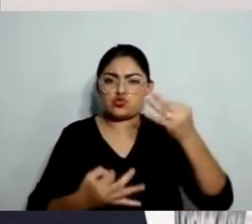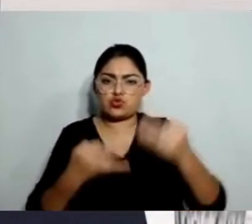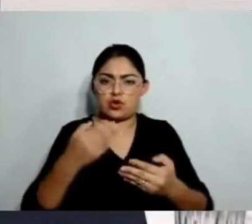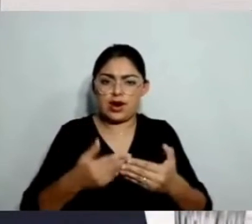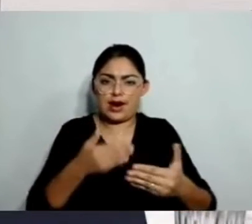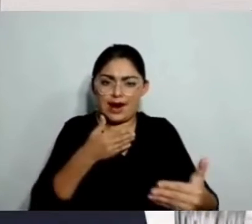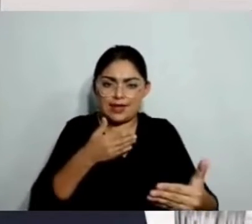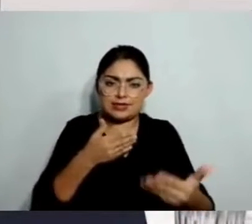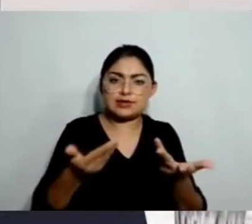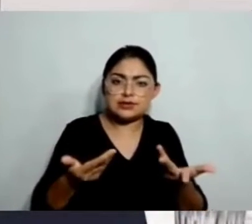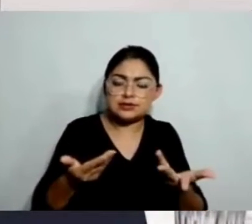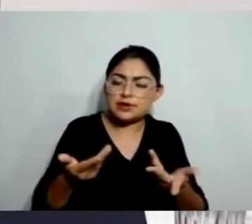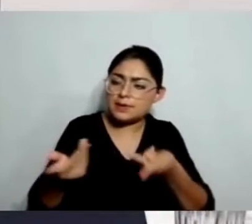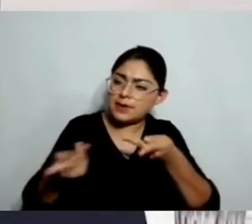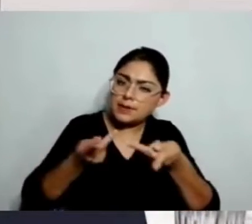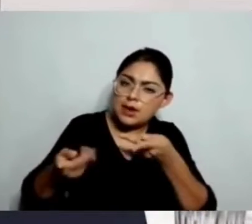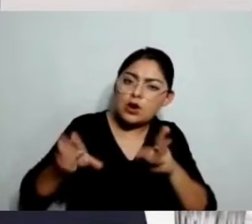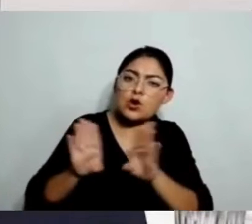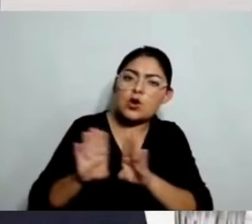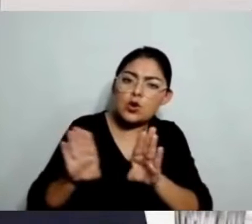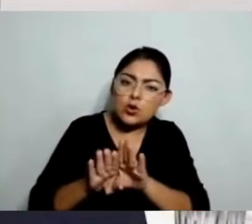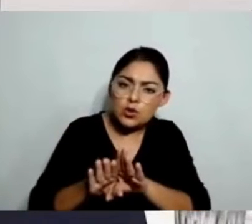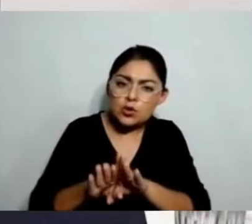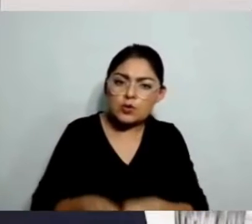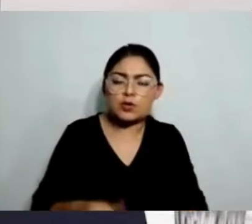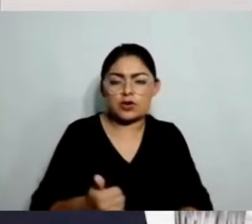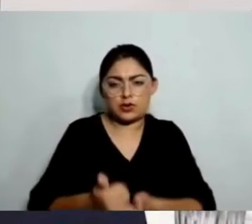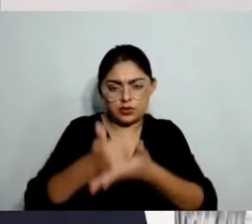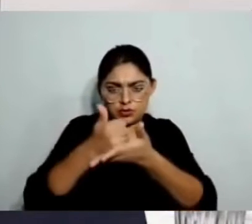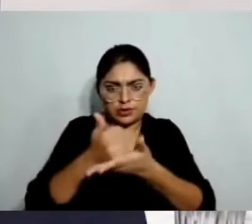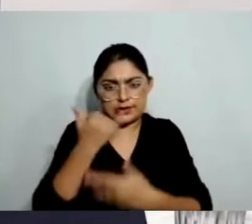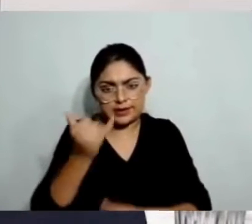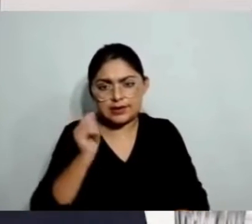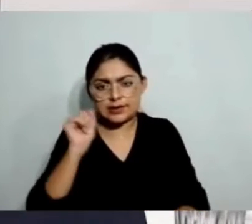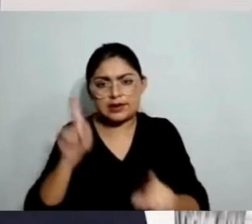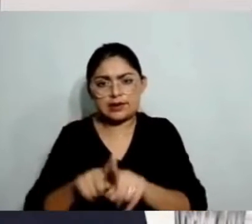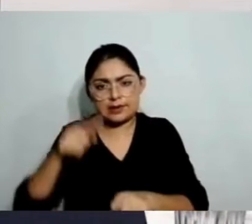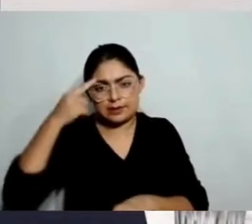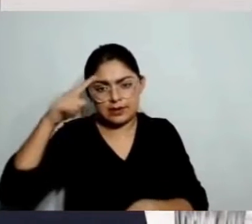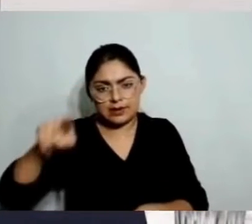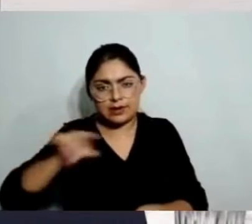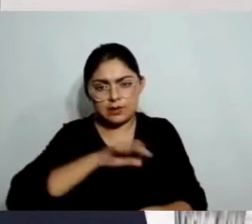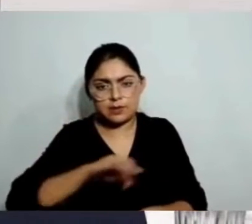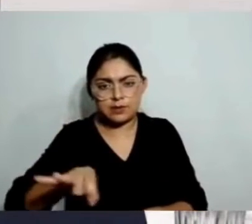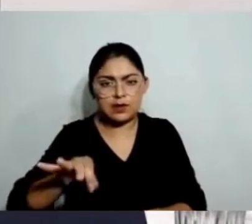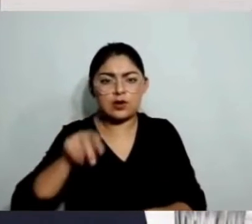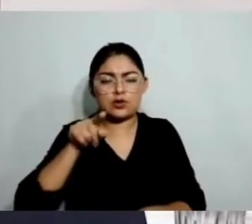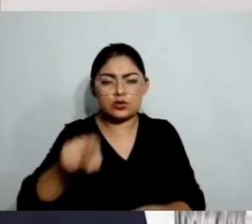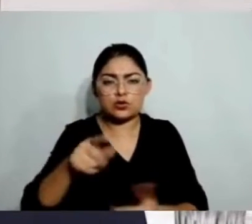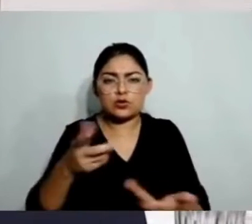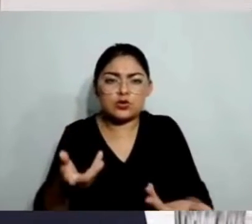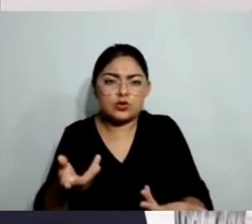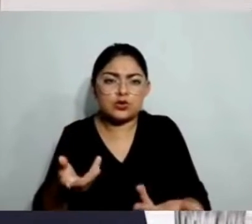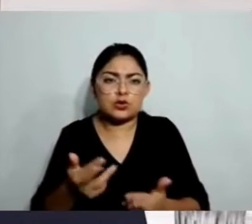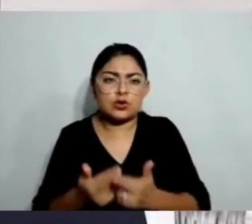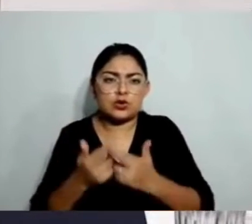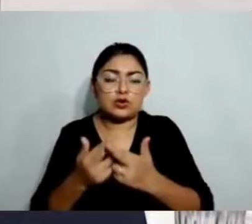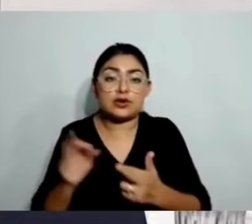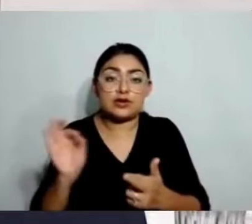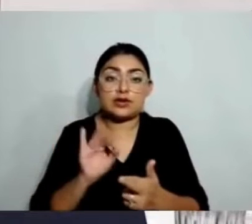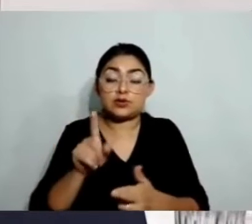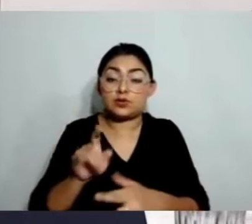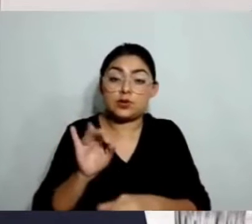audiencia para eh hacer tu recurso cuando la o tu Amparo cuando la